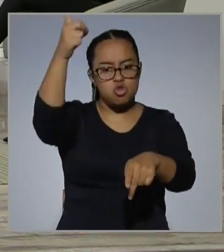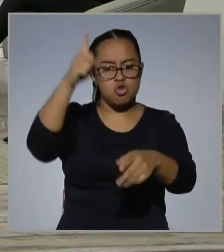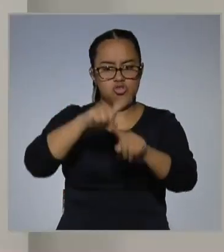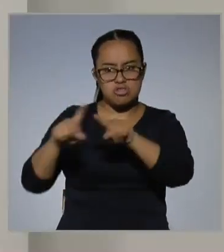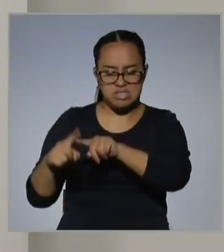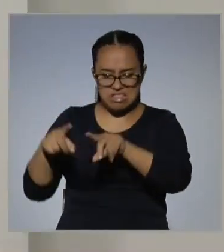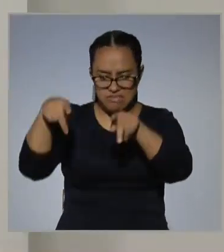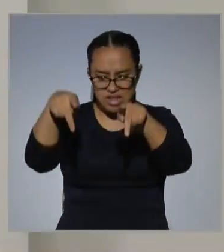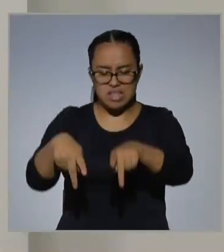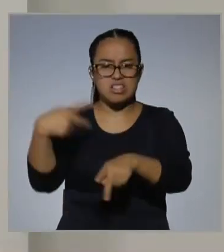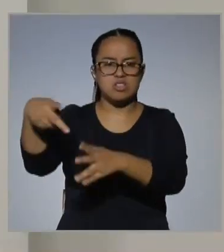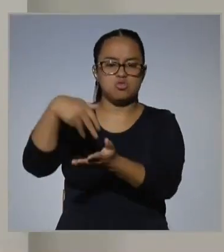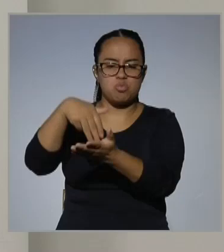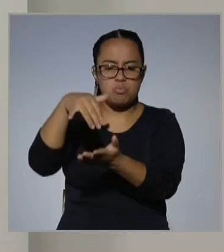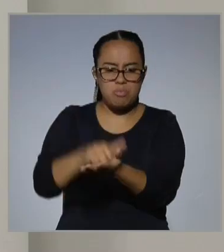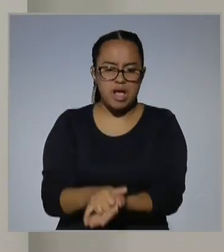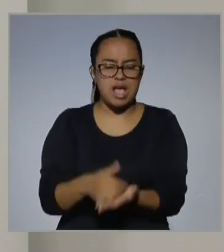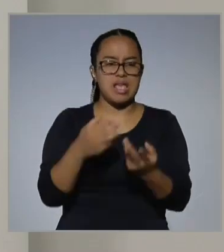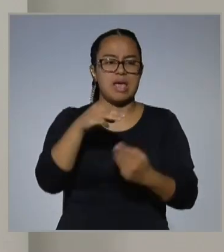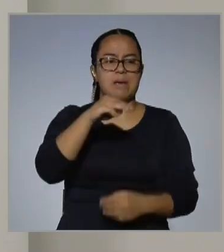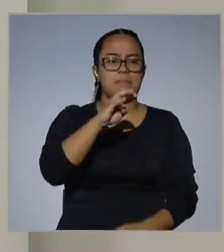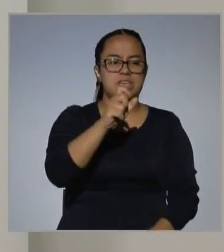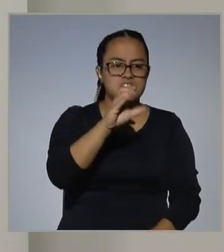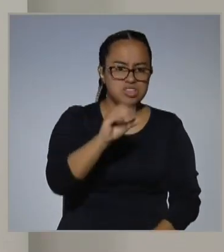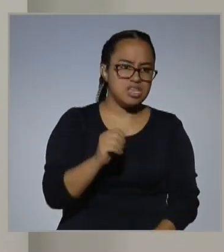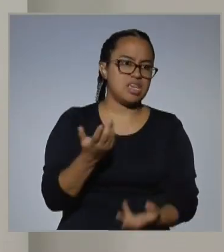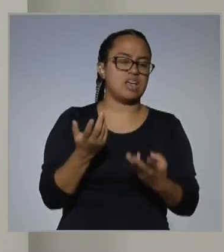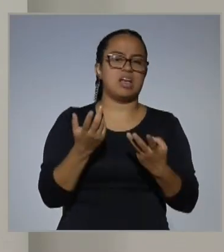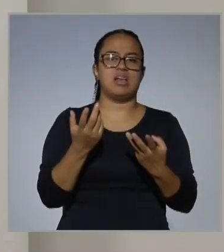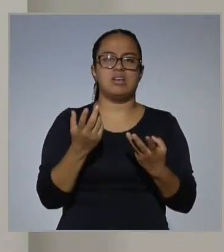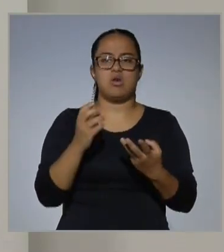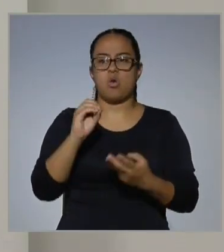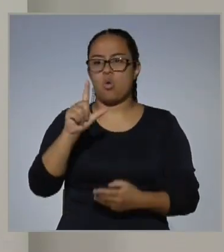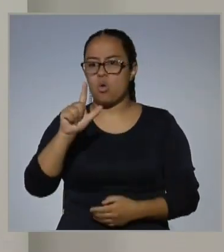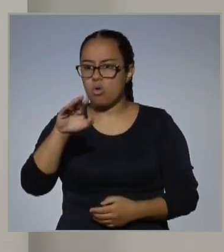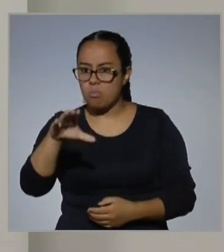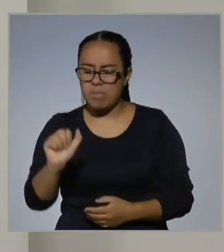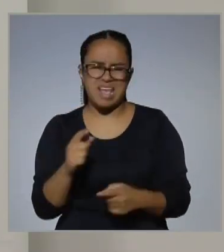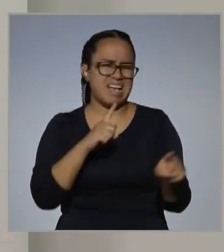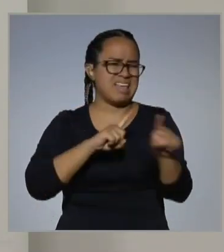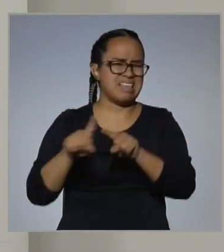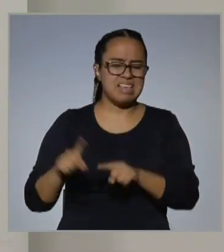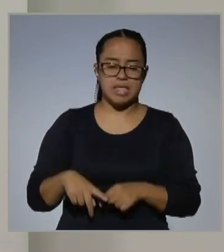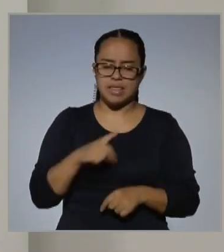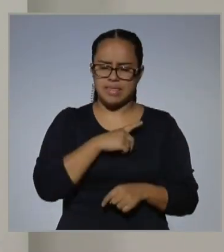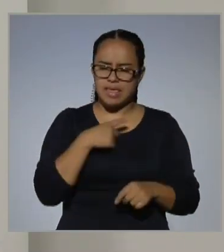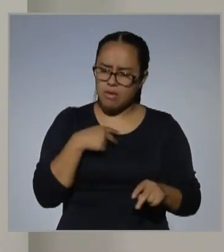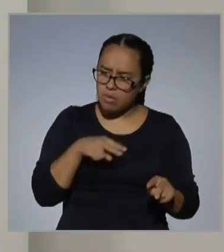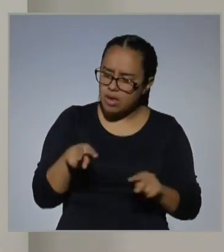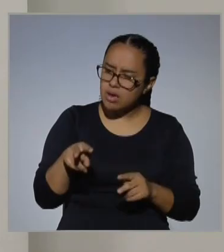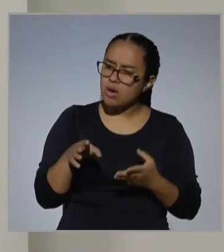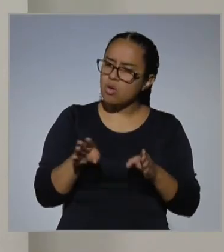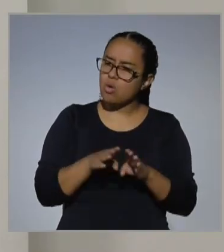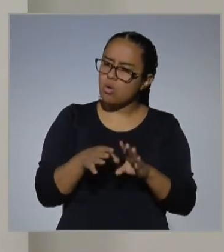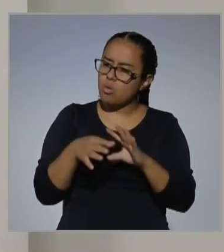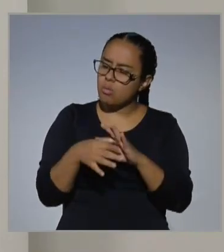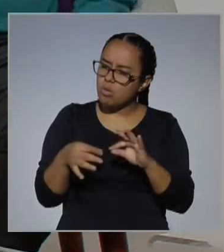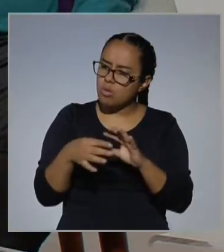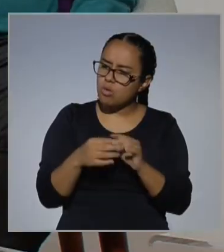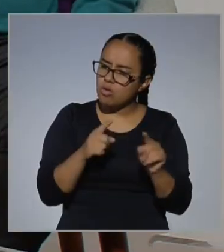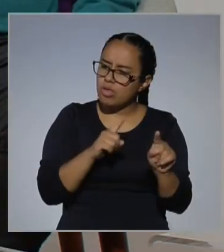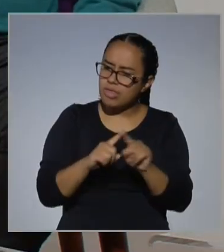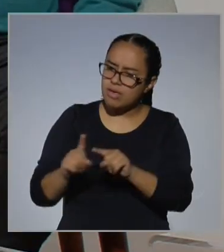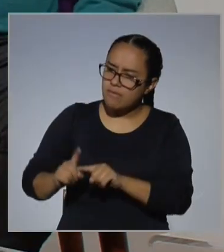las culturas mayas, olmecas, mexicas. Entonces, voltear a ver también ahí cómo se expresa estas